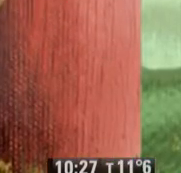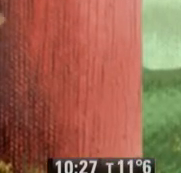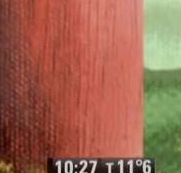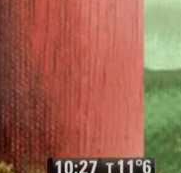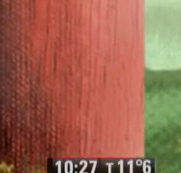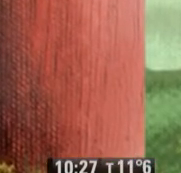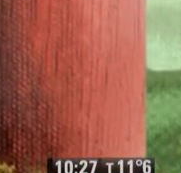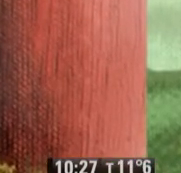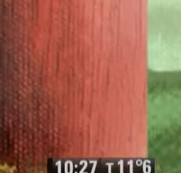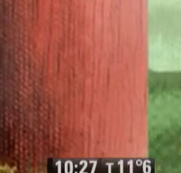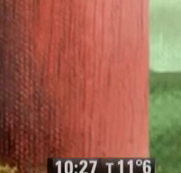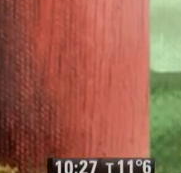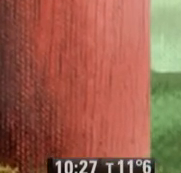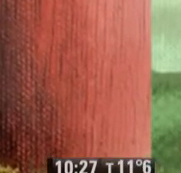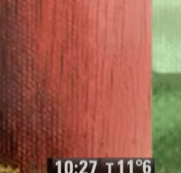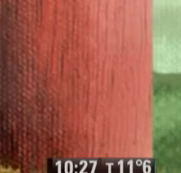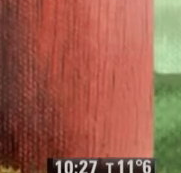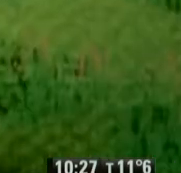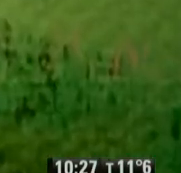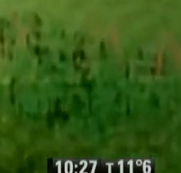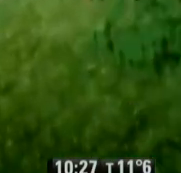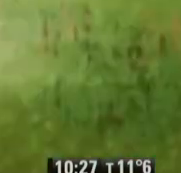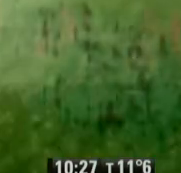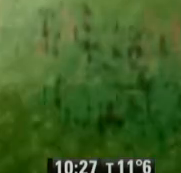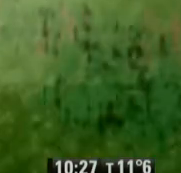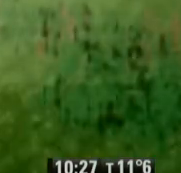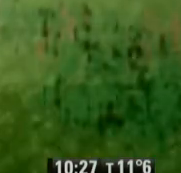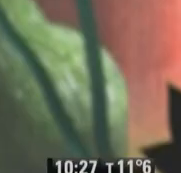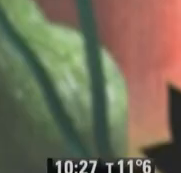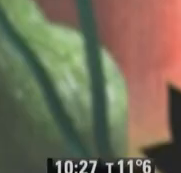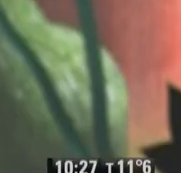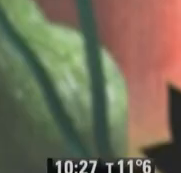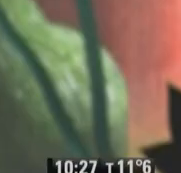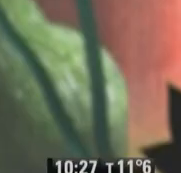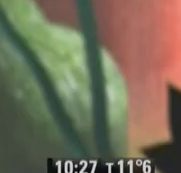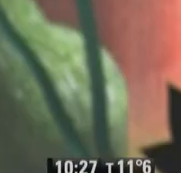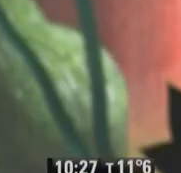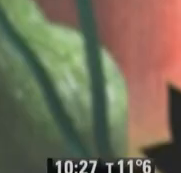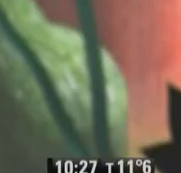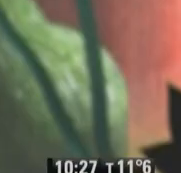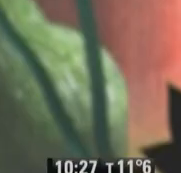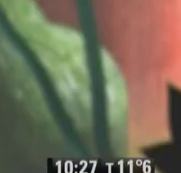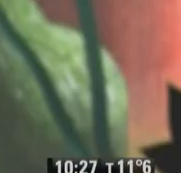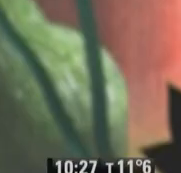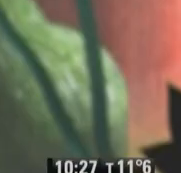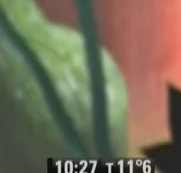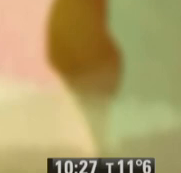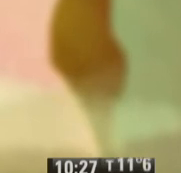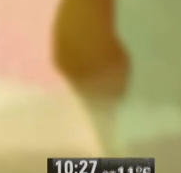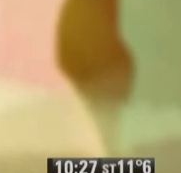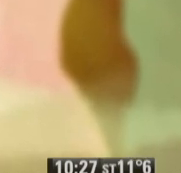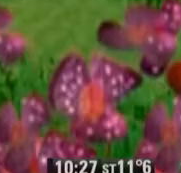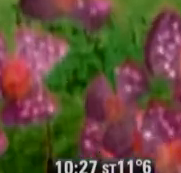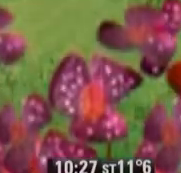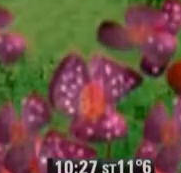Y ¡tum! Para acá, salta el tamanduá. Y ¡tum! Para allá, salta el tamanduá. Y ¡tum! Para acá, salta el